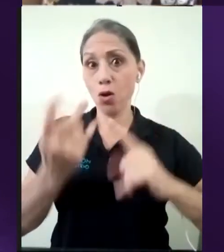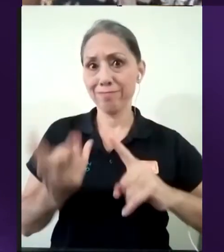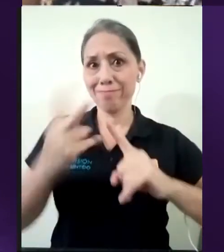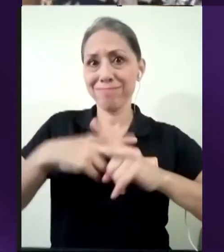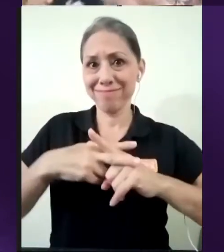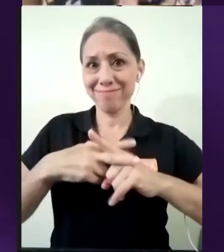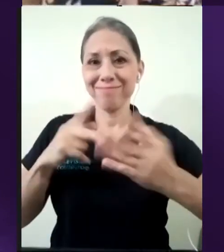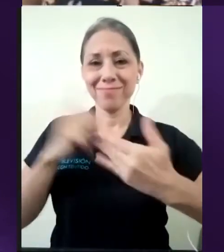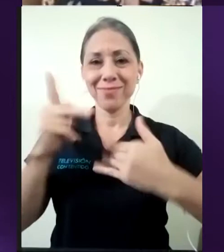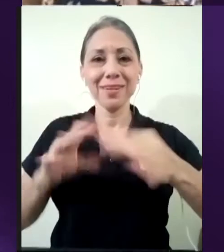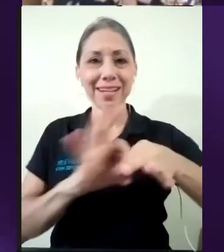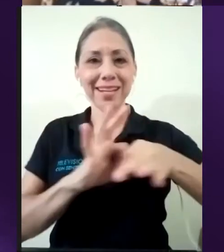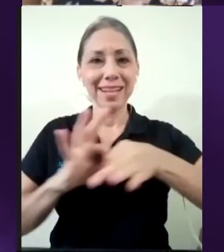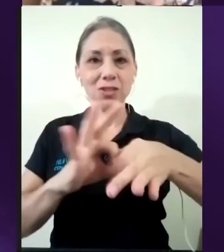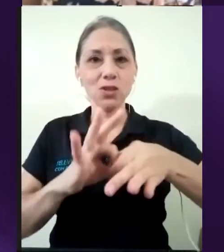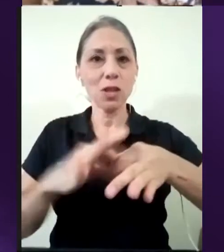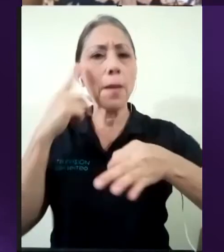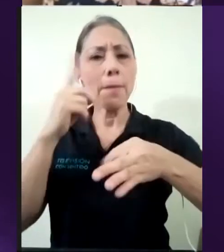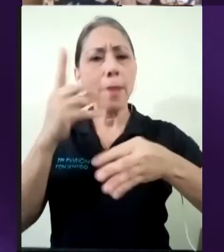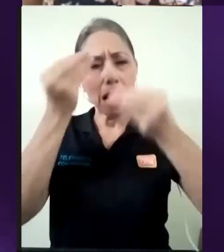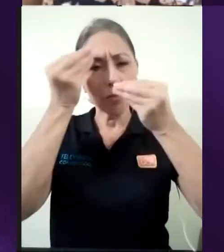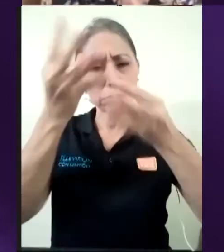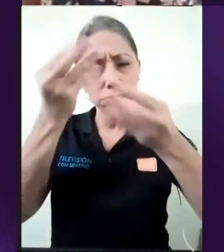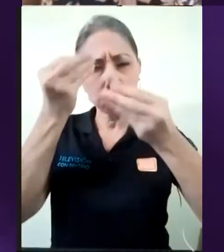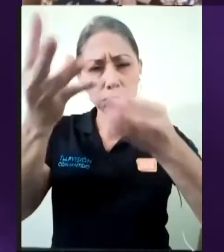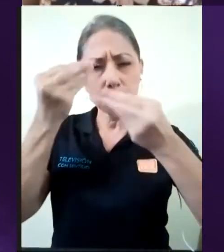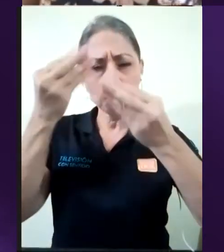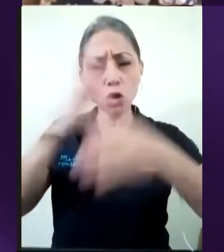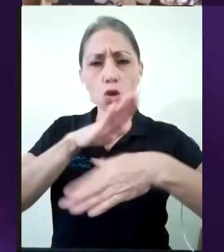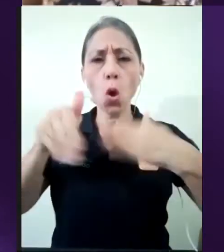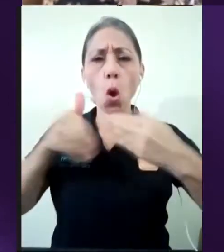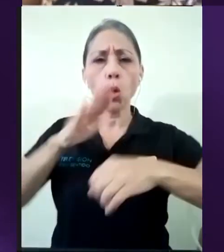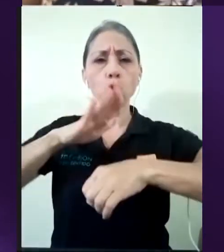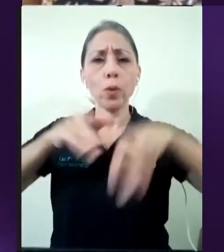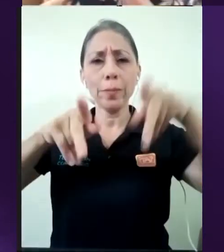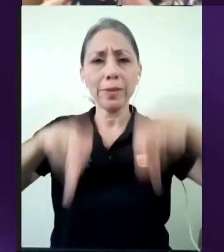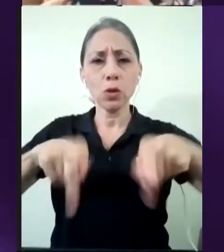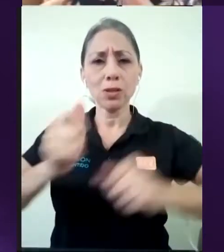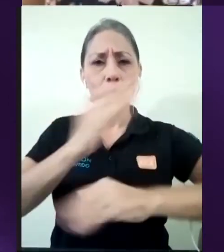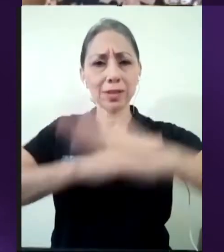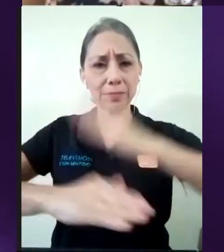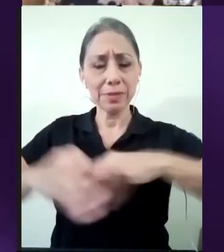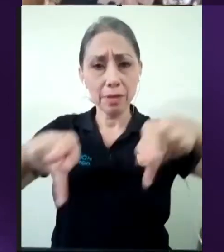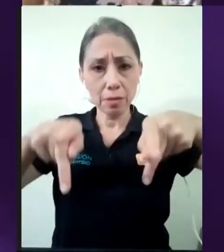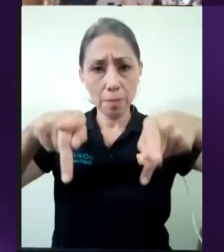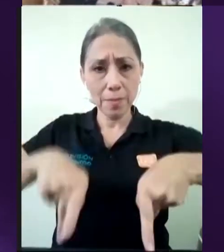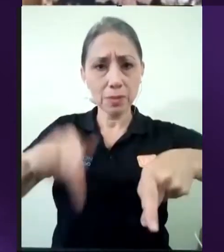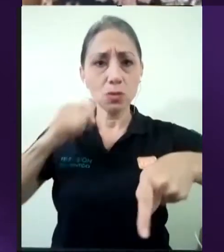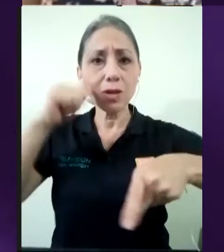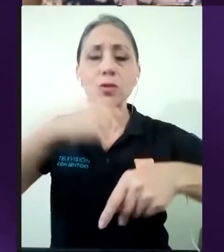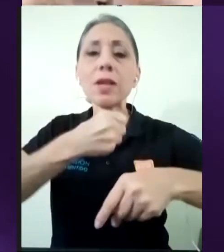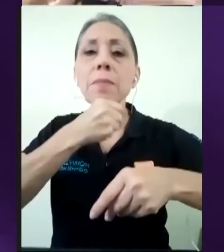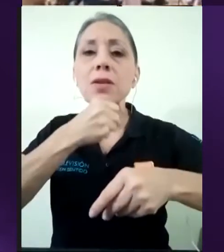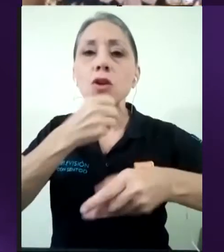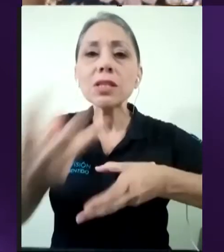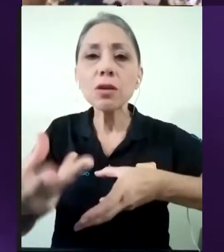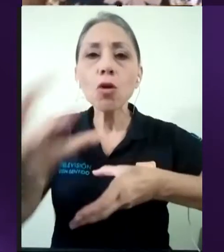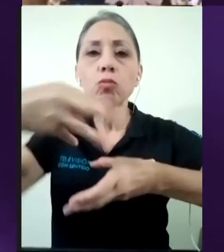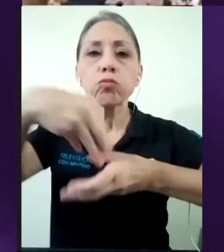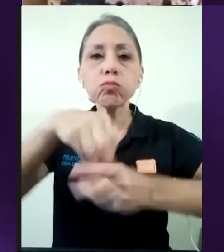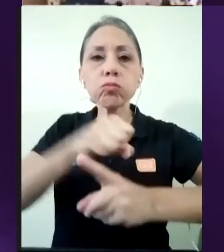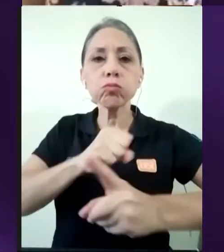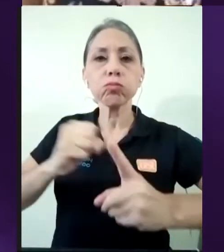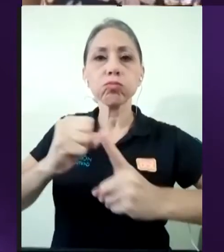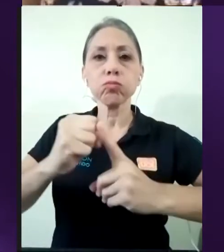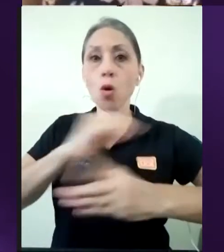poder seguir llevándole a usted toda la información referente a la inclusión de personas con discapacidad y de personas adultas mayores y protegernos todas